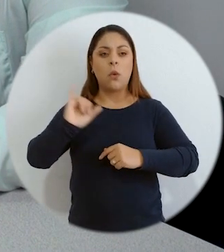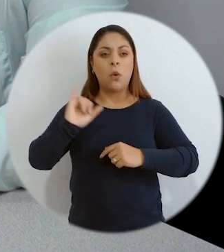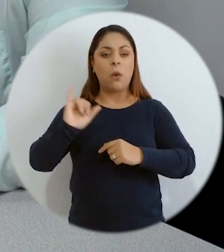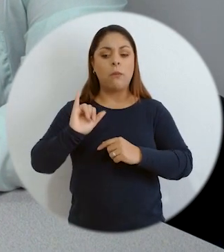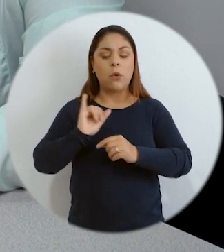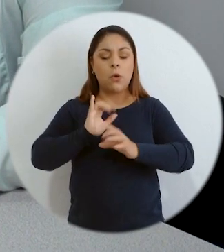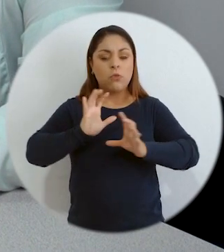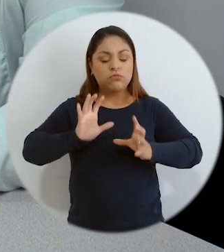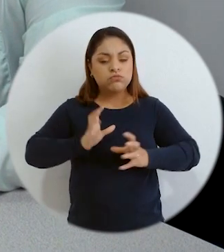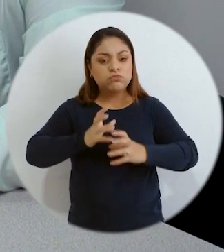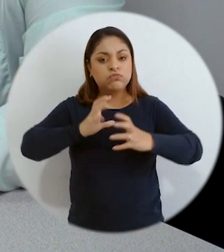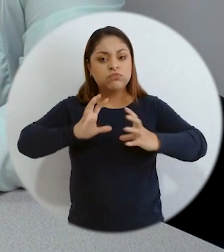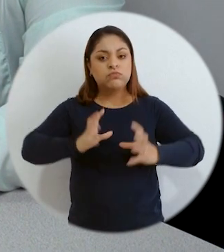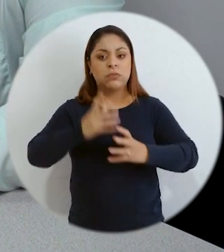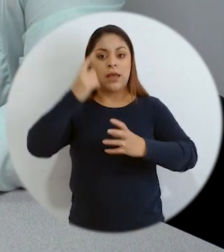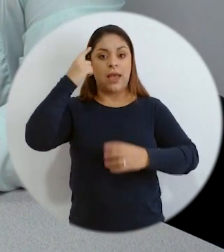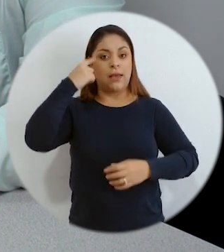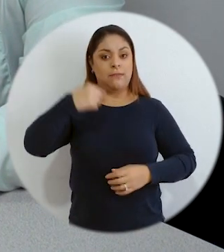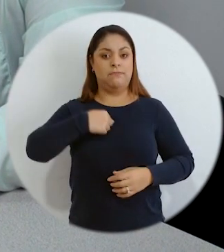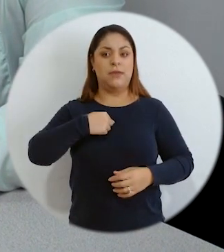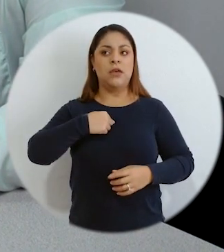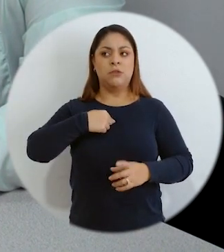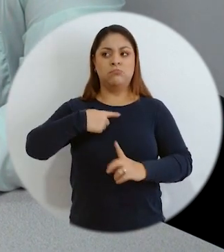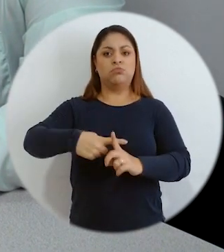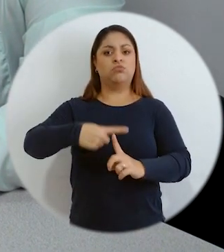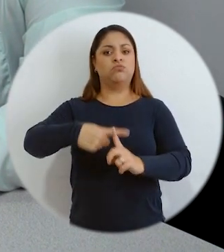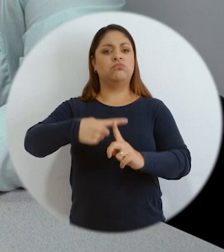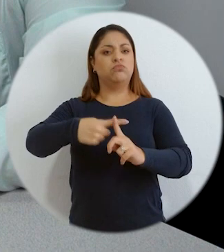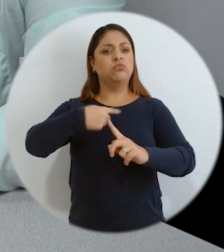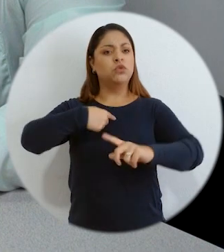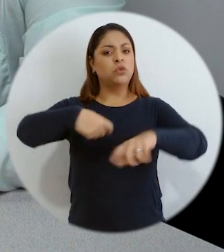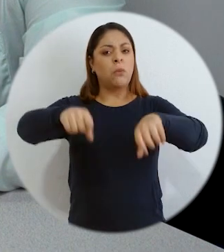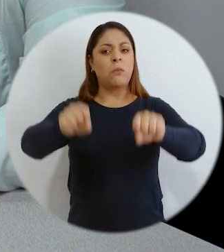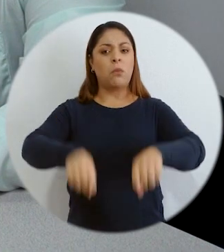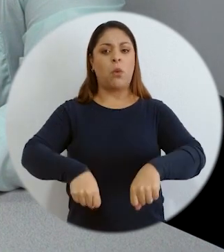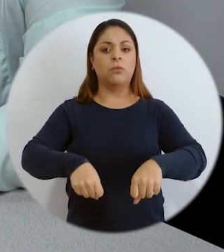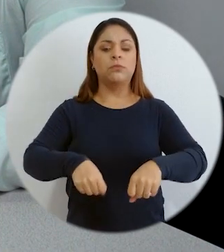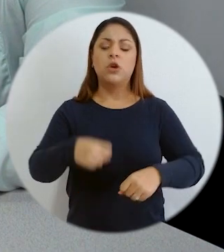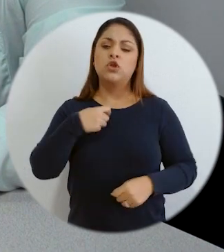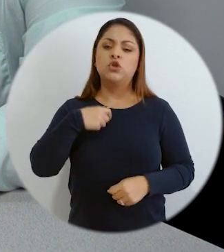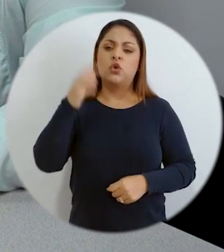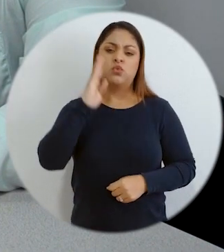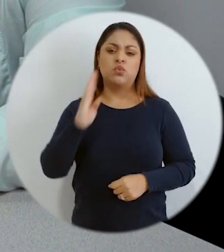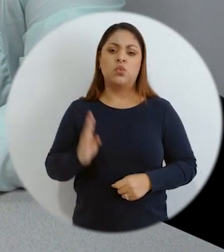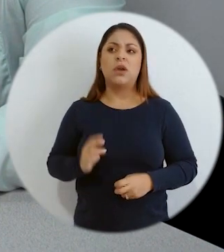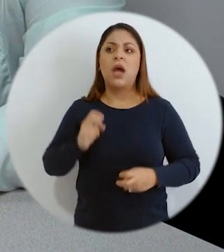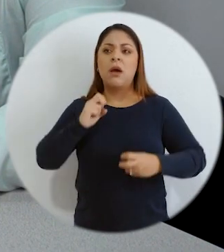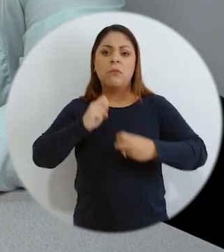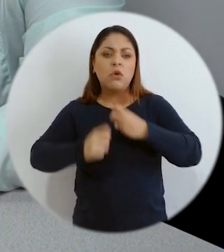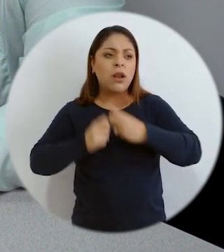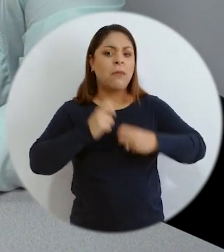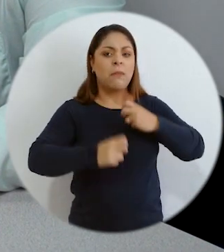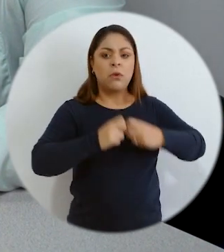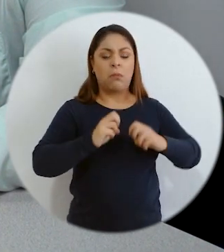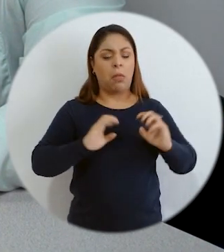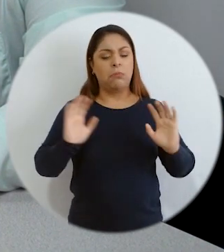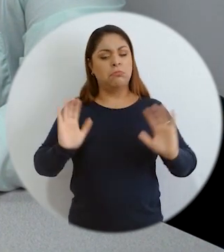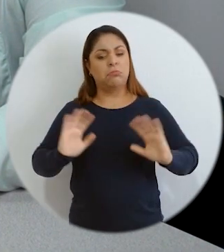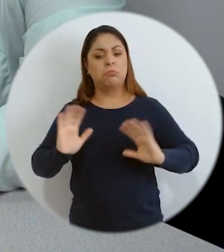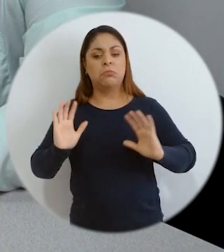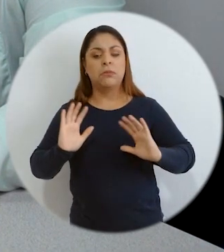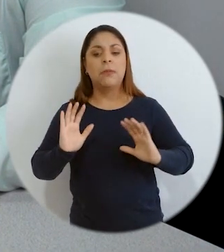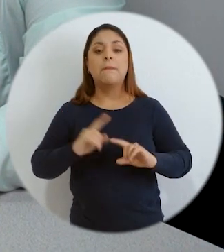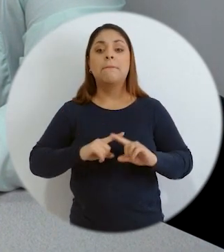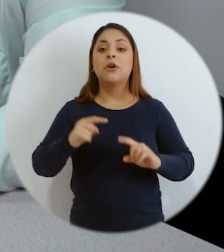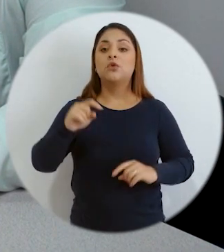necesidad de demostrar que yo sí era capaz de hacer cosas positivas, de hacer cosas buenas. Nunca fui una persona